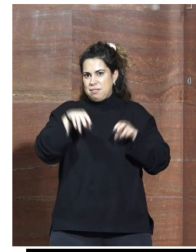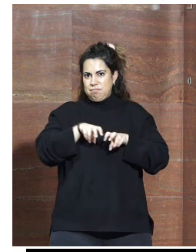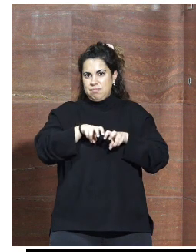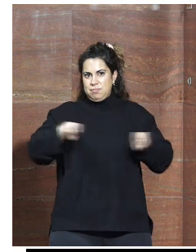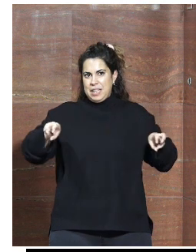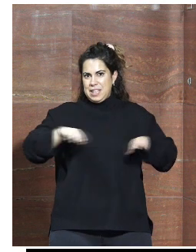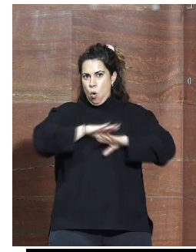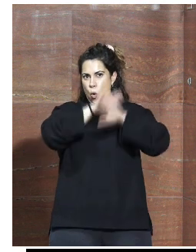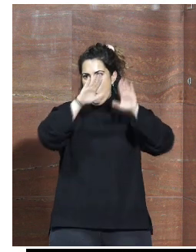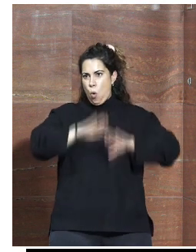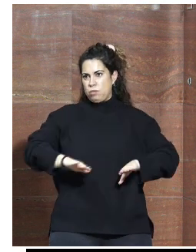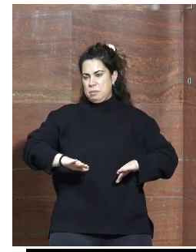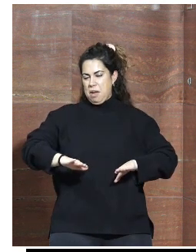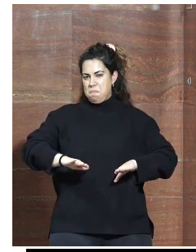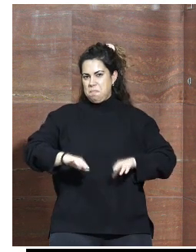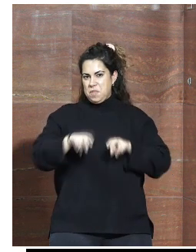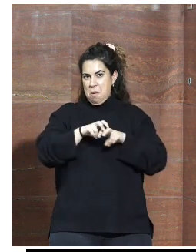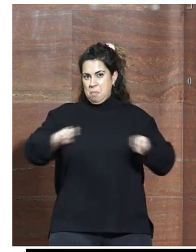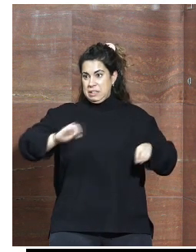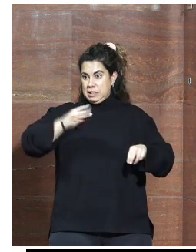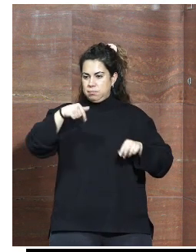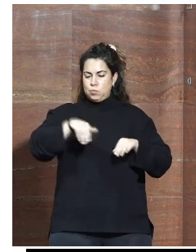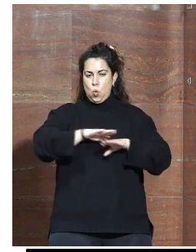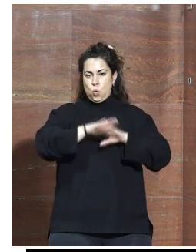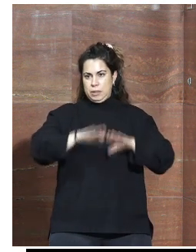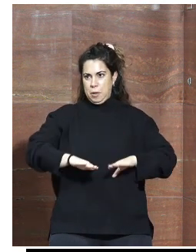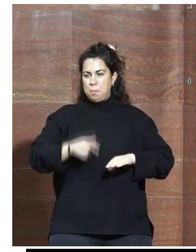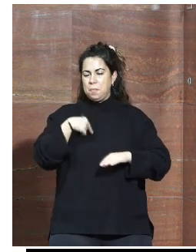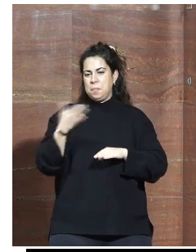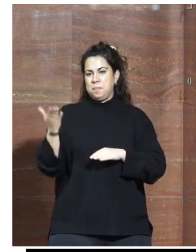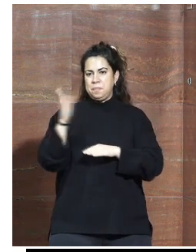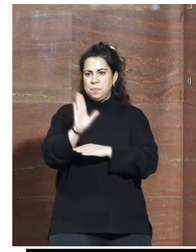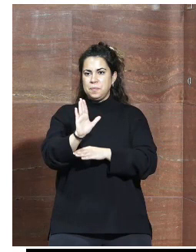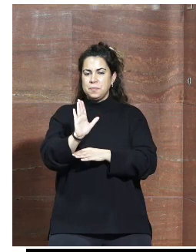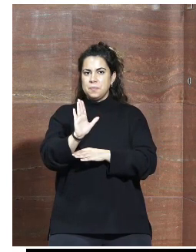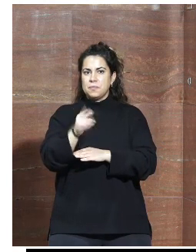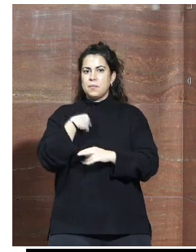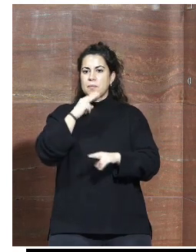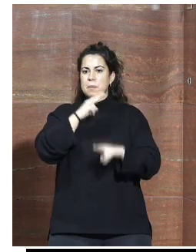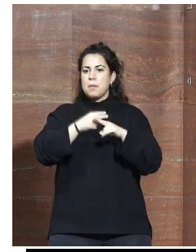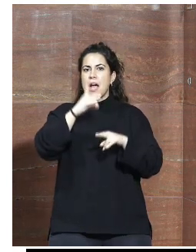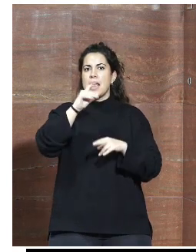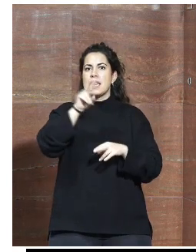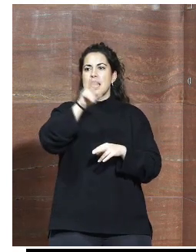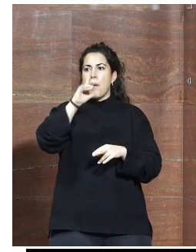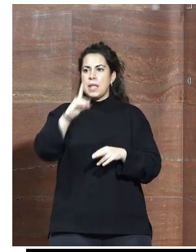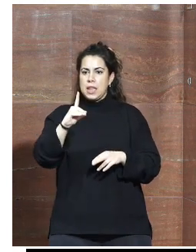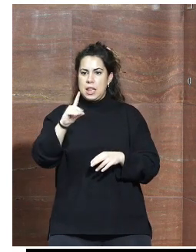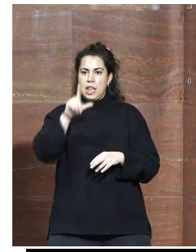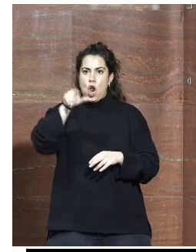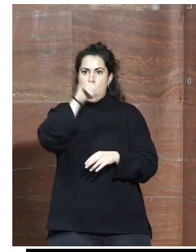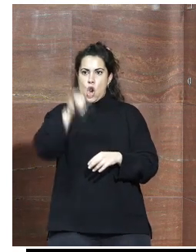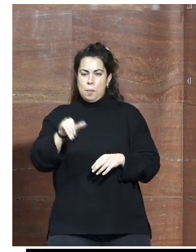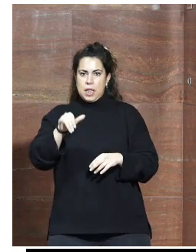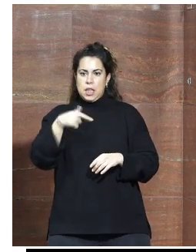las tres mesas. Bueno, me voy a presentar primeramente. Me llamo David López Blanco y trabajo en